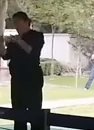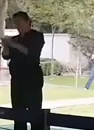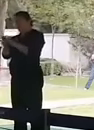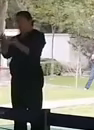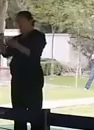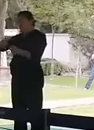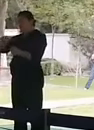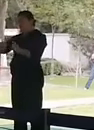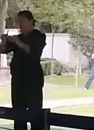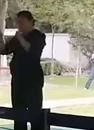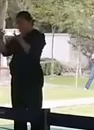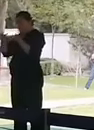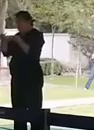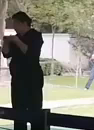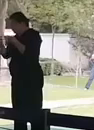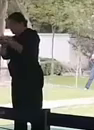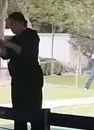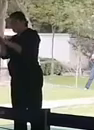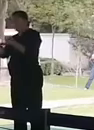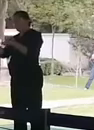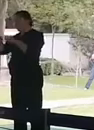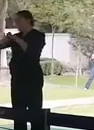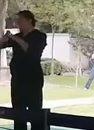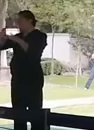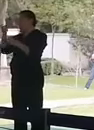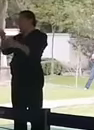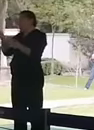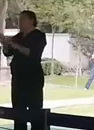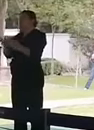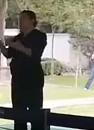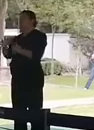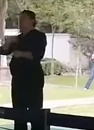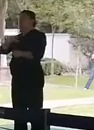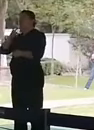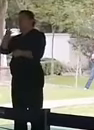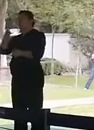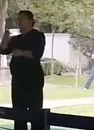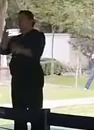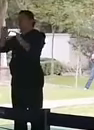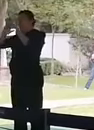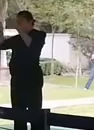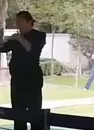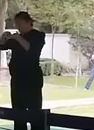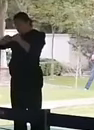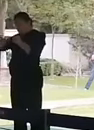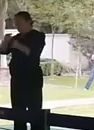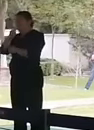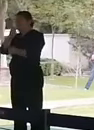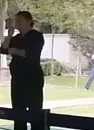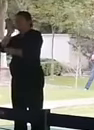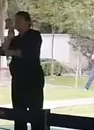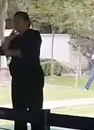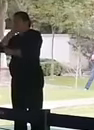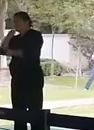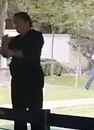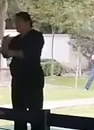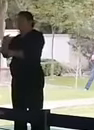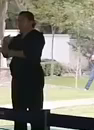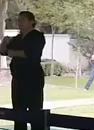tema, que estamos por abrir también dos albergues para niñas y niños de